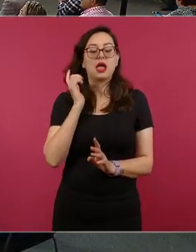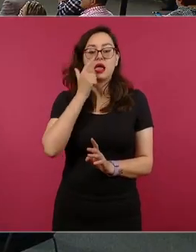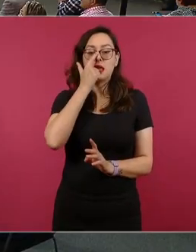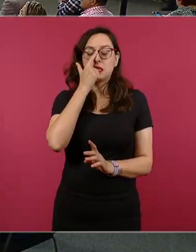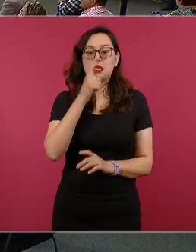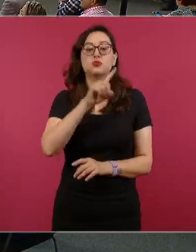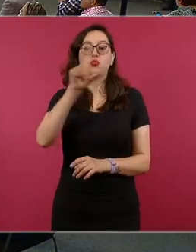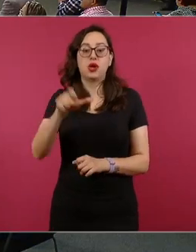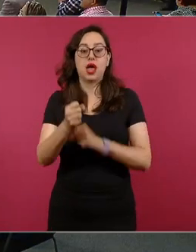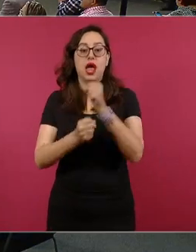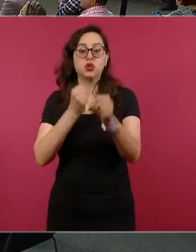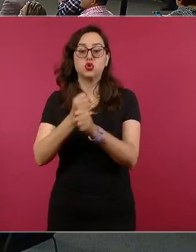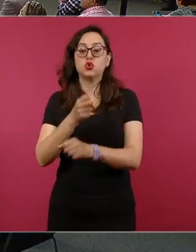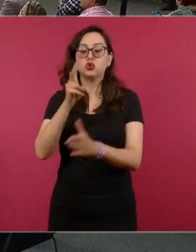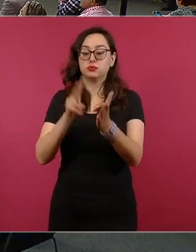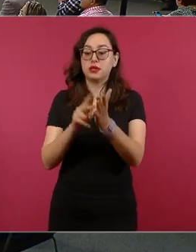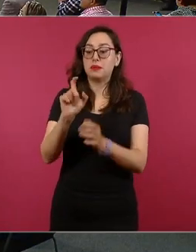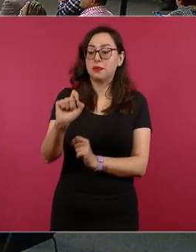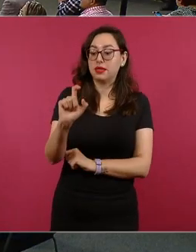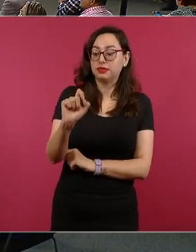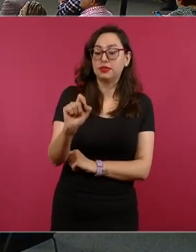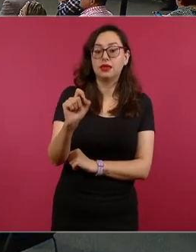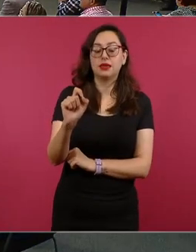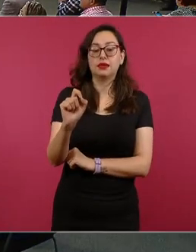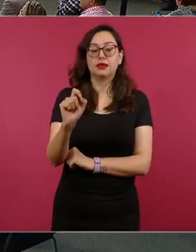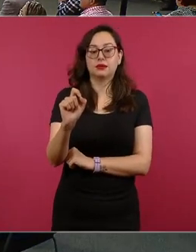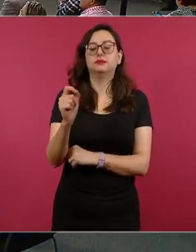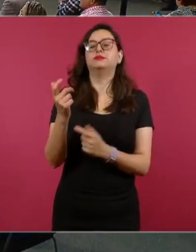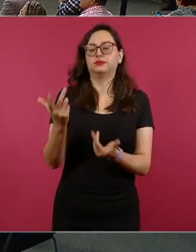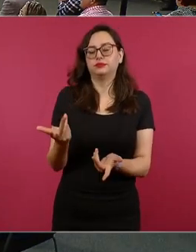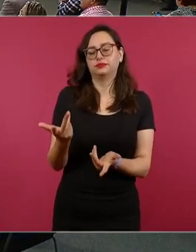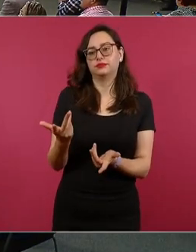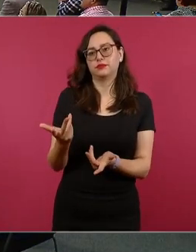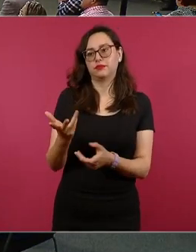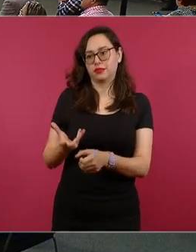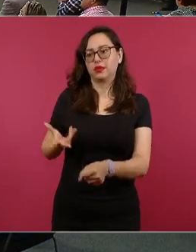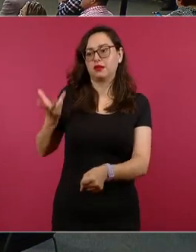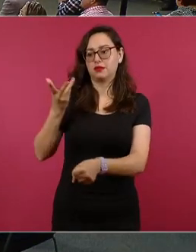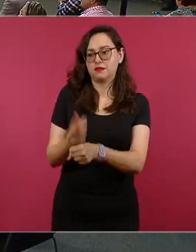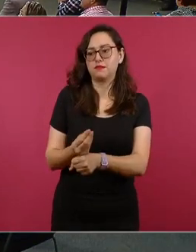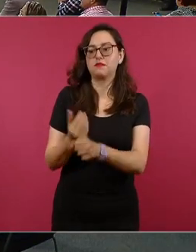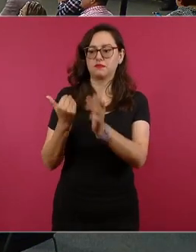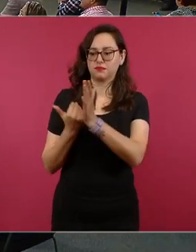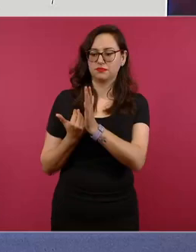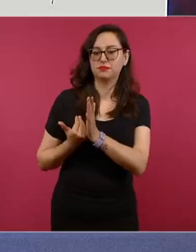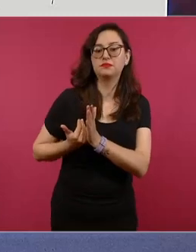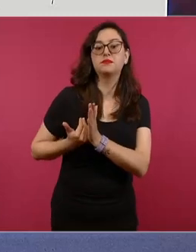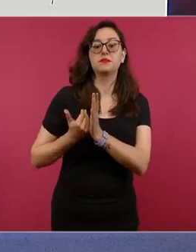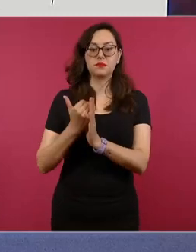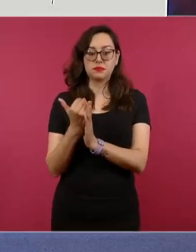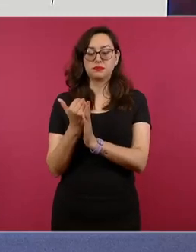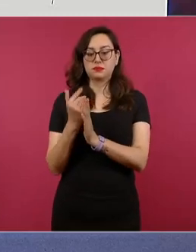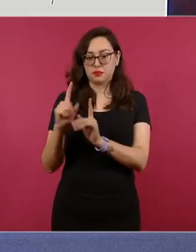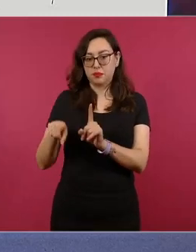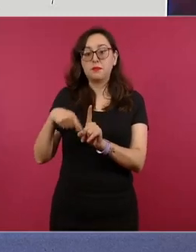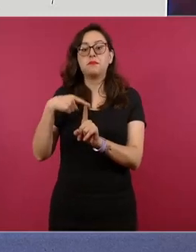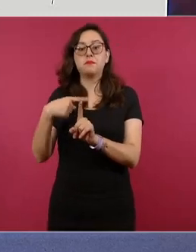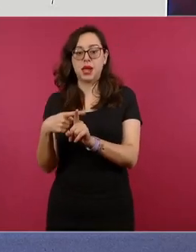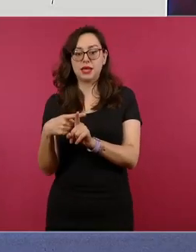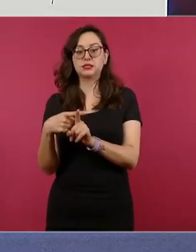la aportación y como se hizo este cambio en el tope de las Afores,